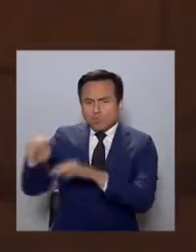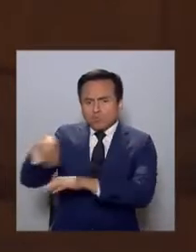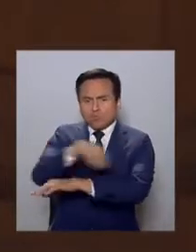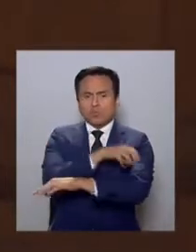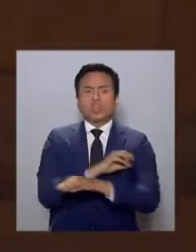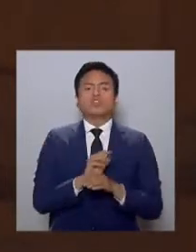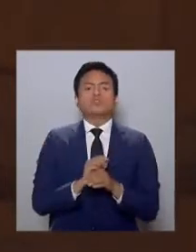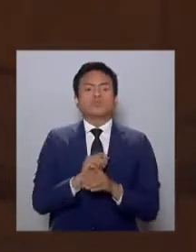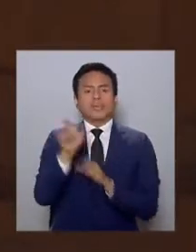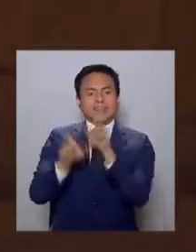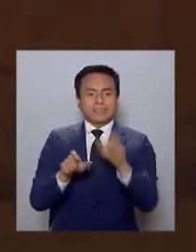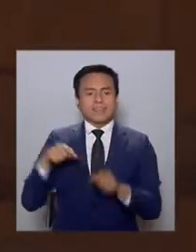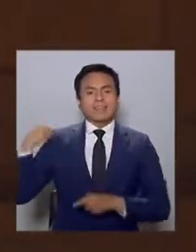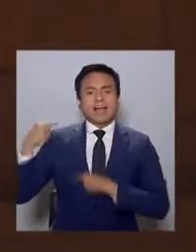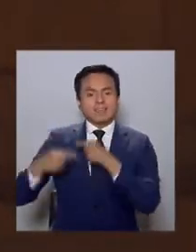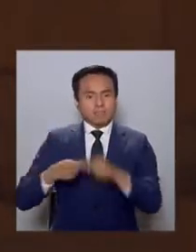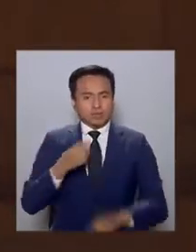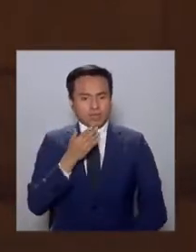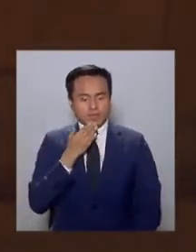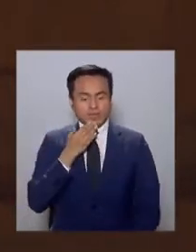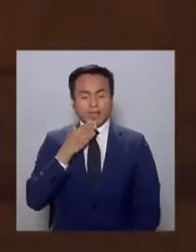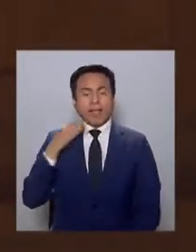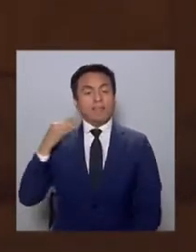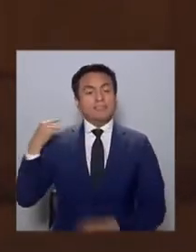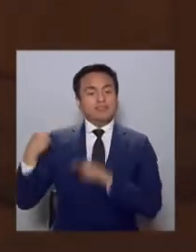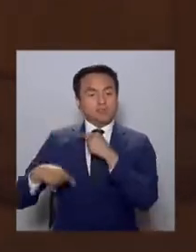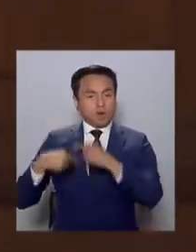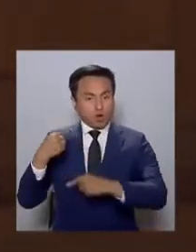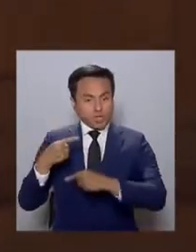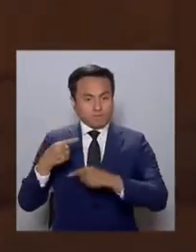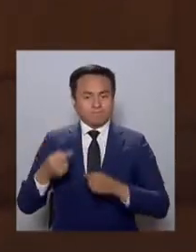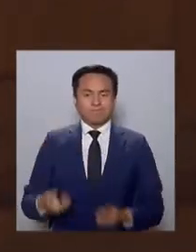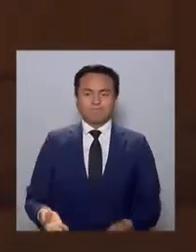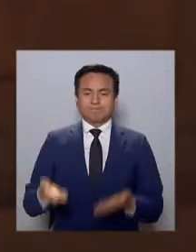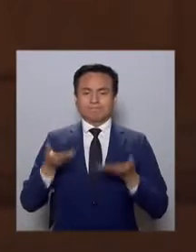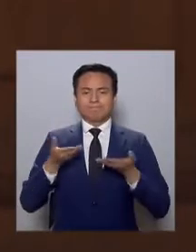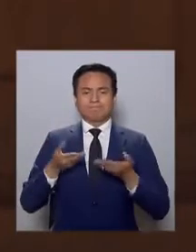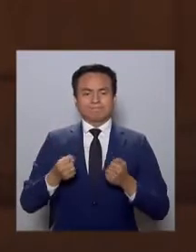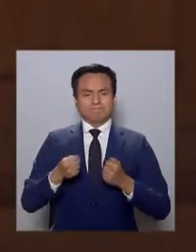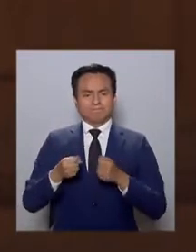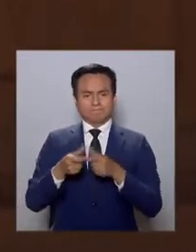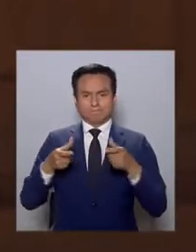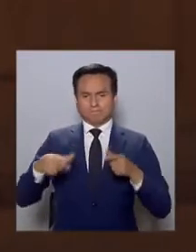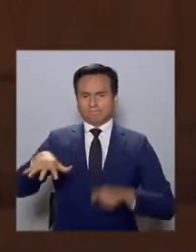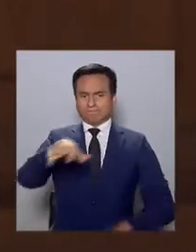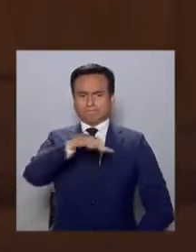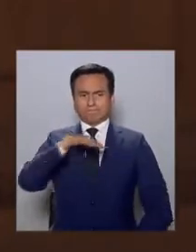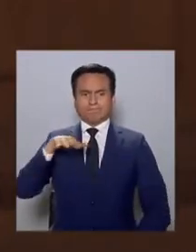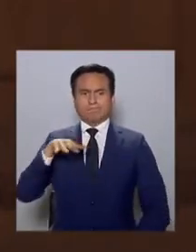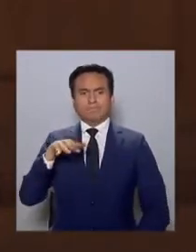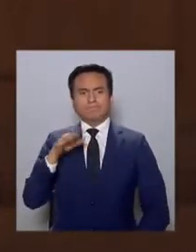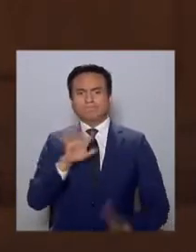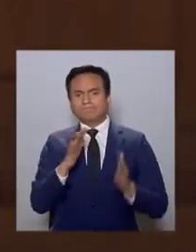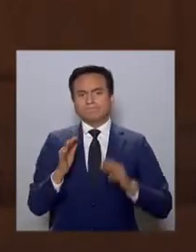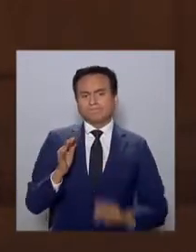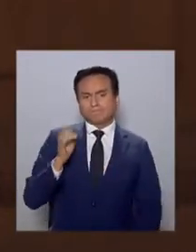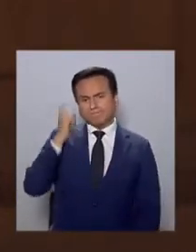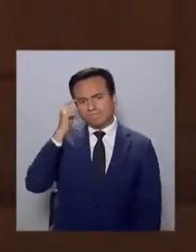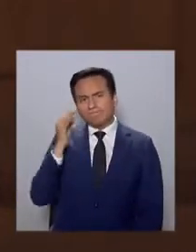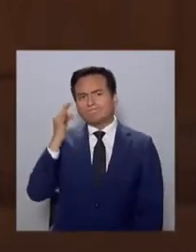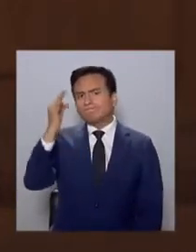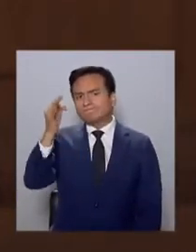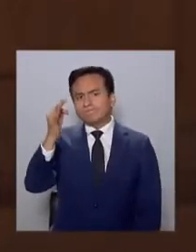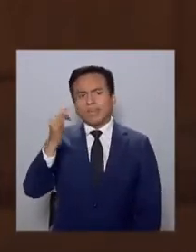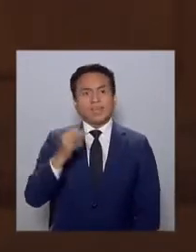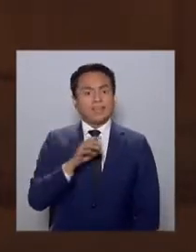su gente y su historia. La historia es la que nos da densidad, perspectiva.